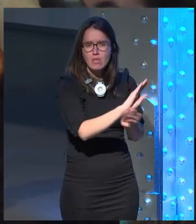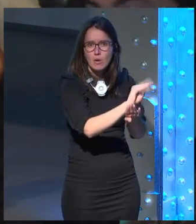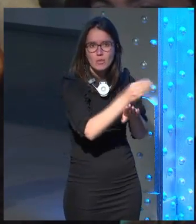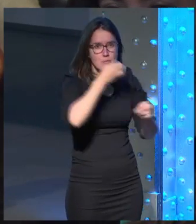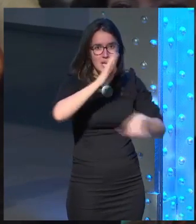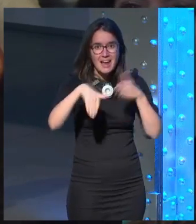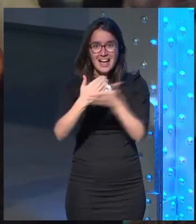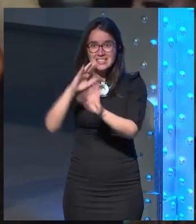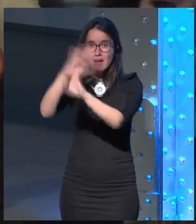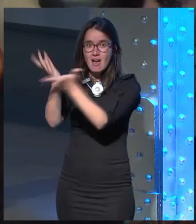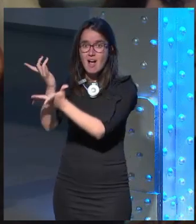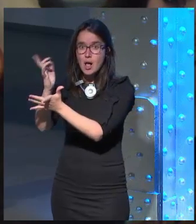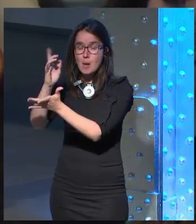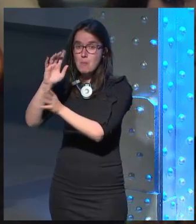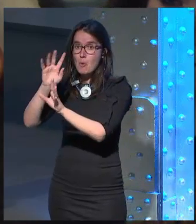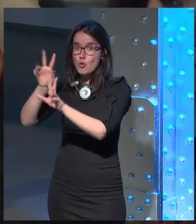de llegar a otro.